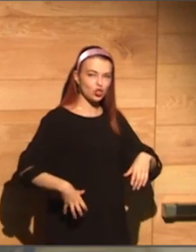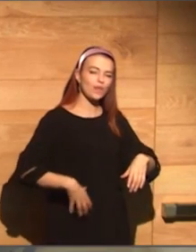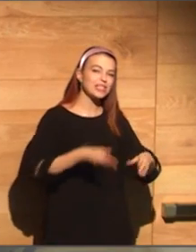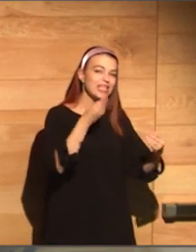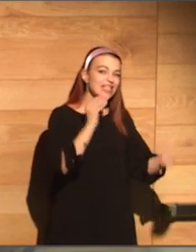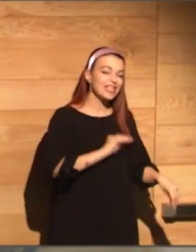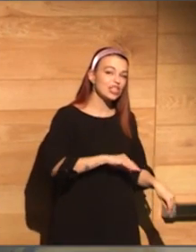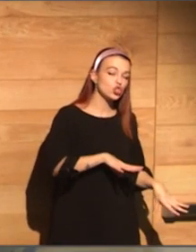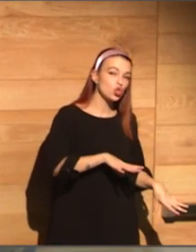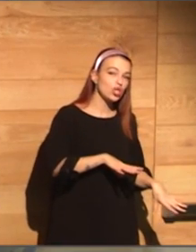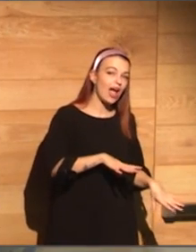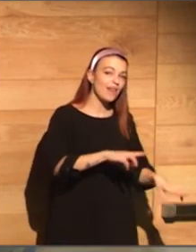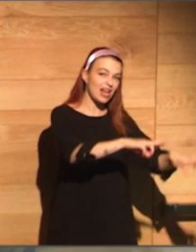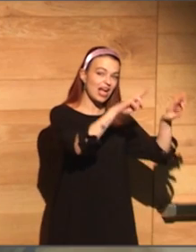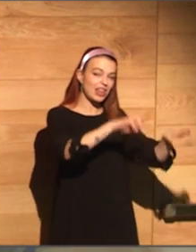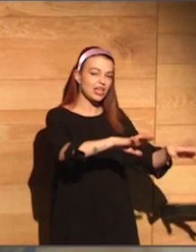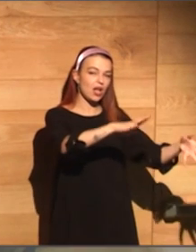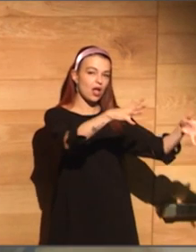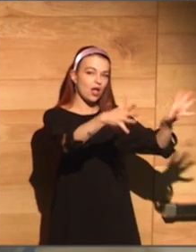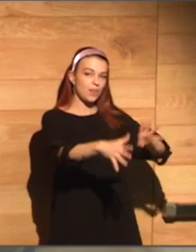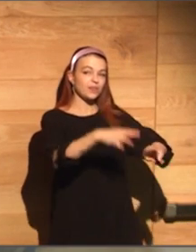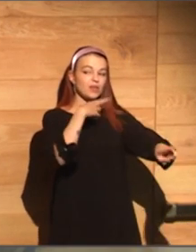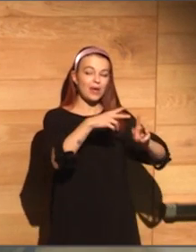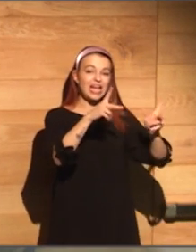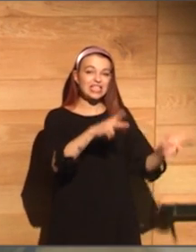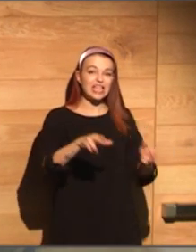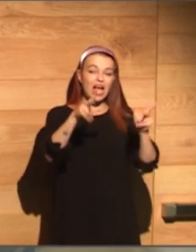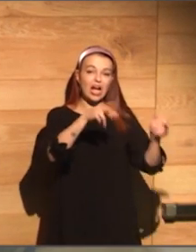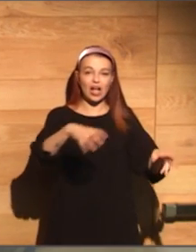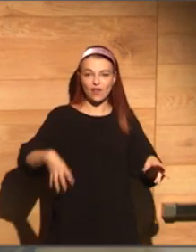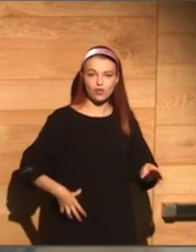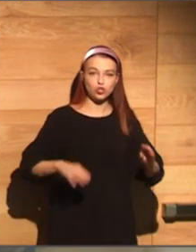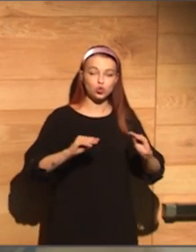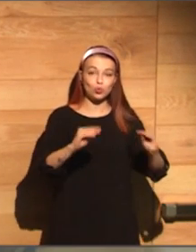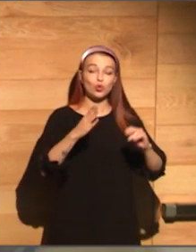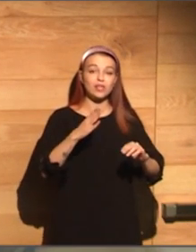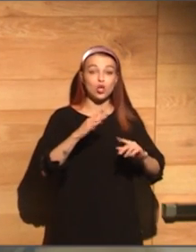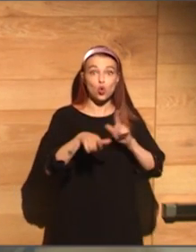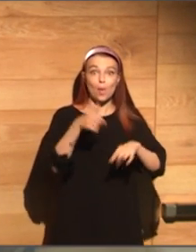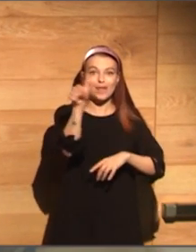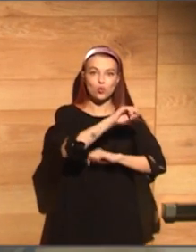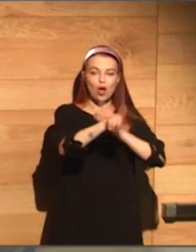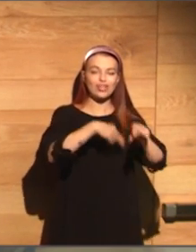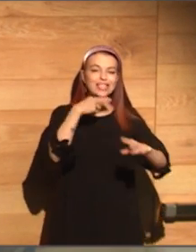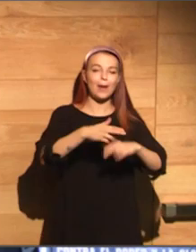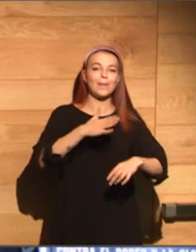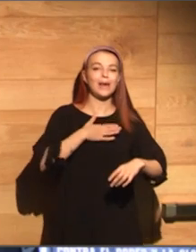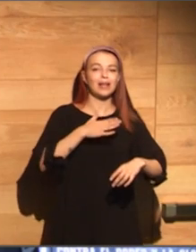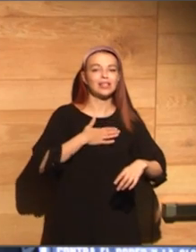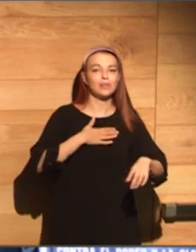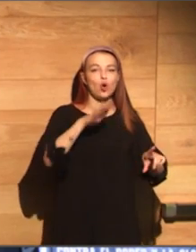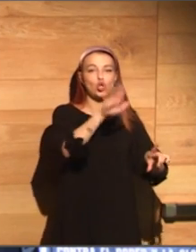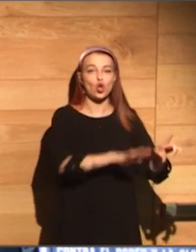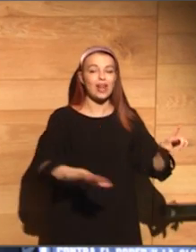en la saga de los leguineche. Y eso es lo que nos lleva a Patrimonio Nacional, que para mí no solamente es la mejor de las tres,